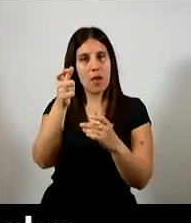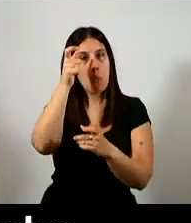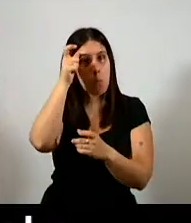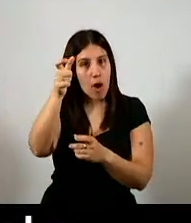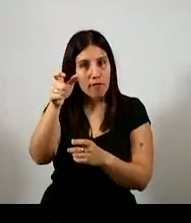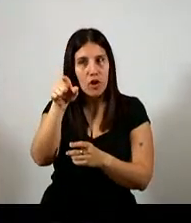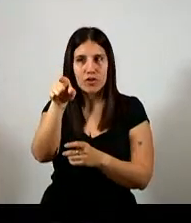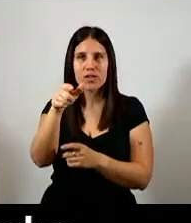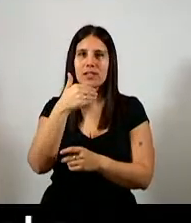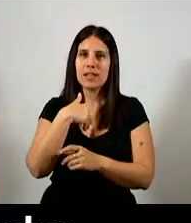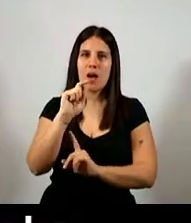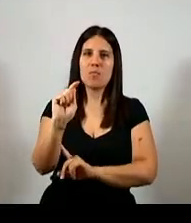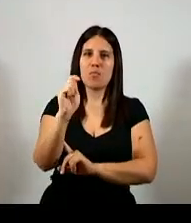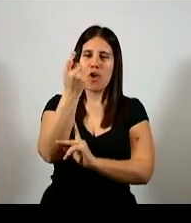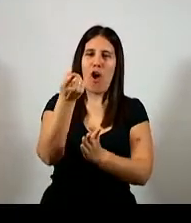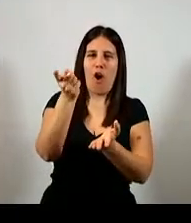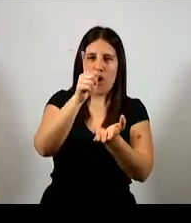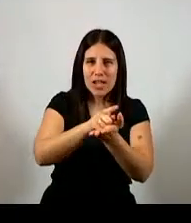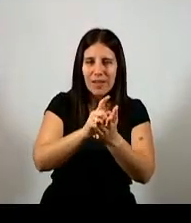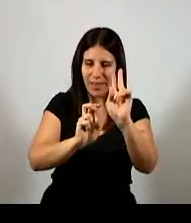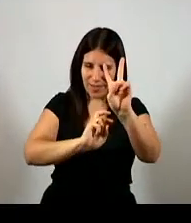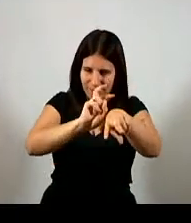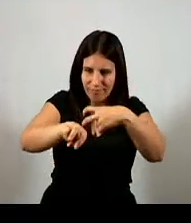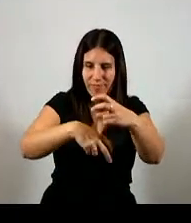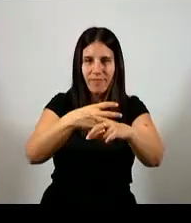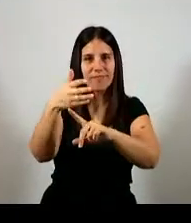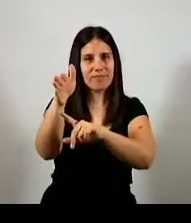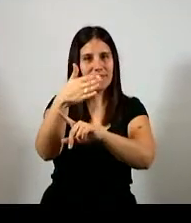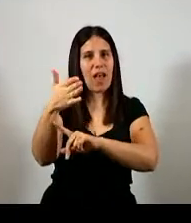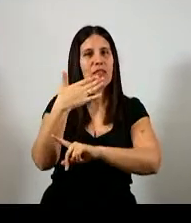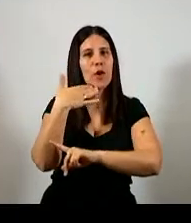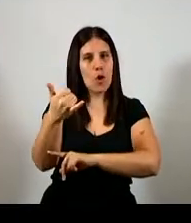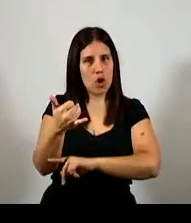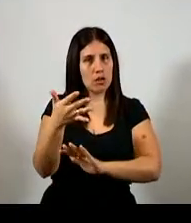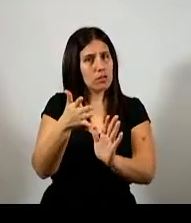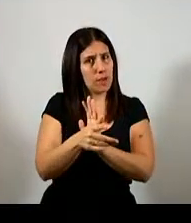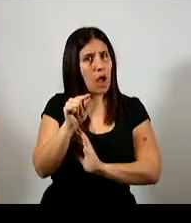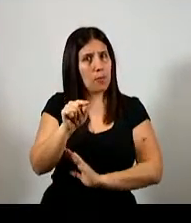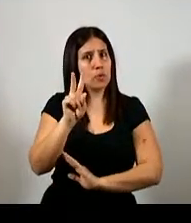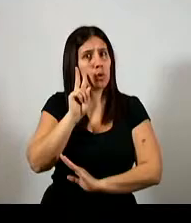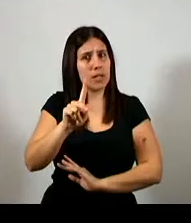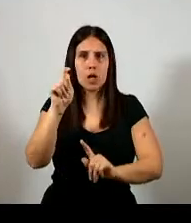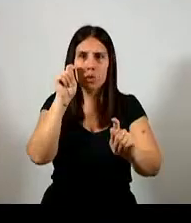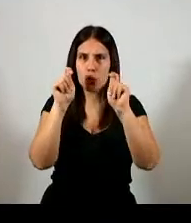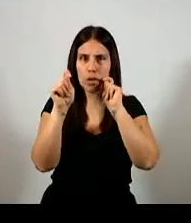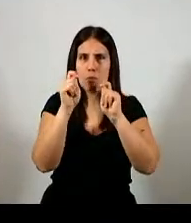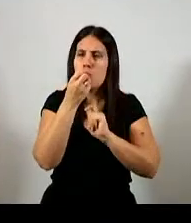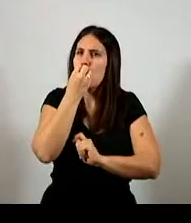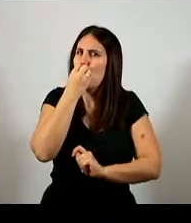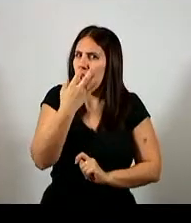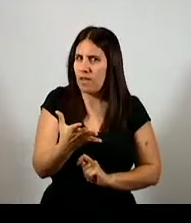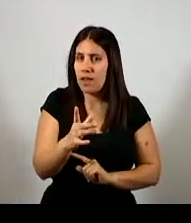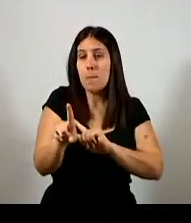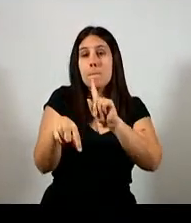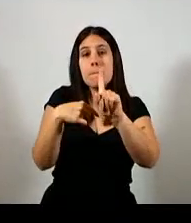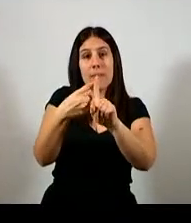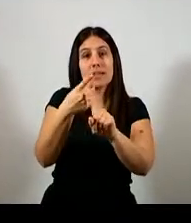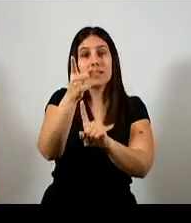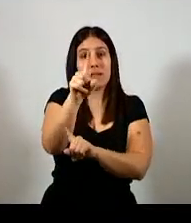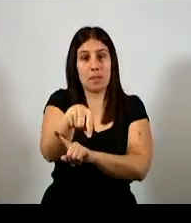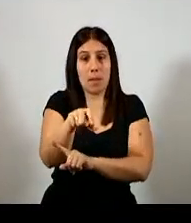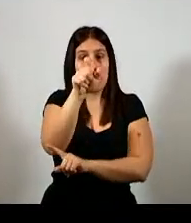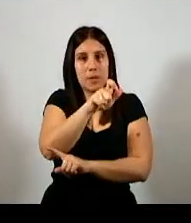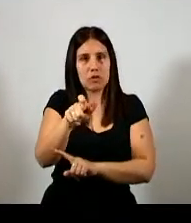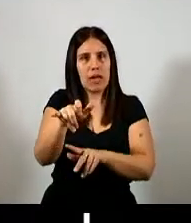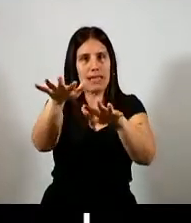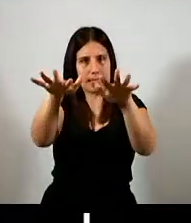renuevan estas enseñas tan importantes para nosotros desde el punto de vista turístico y como por ello desde la fijación de la población.